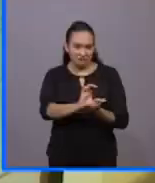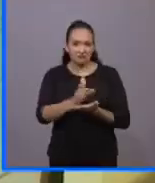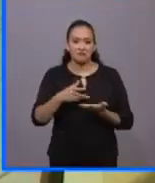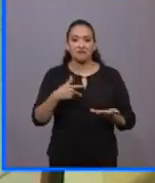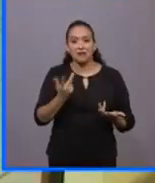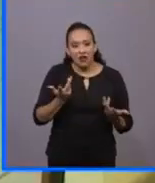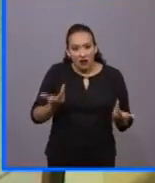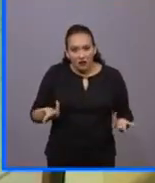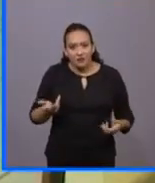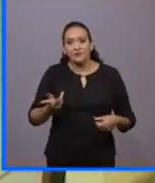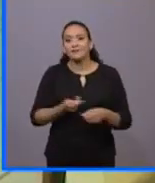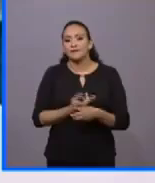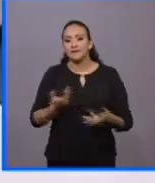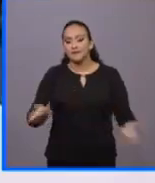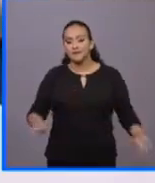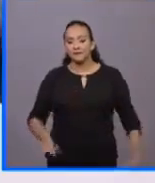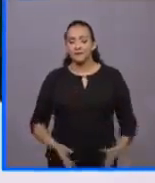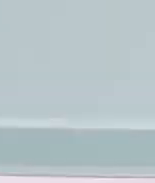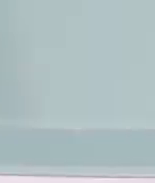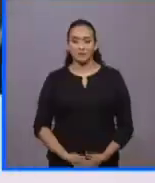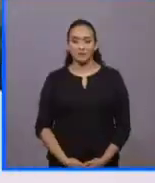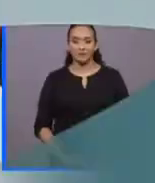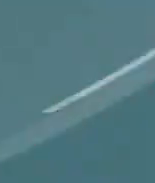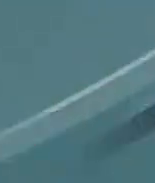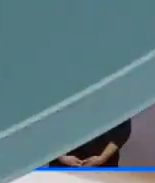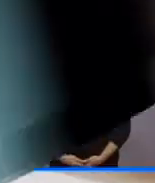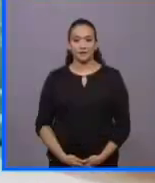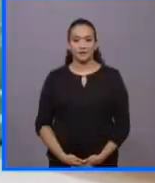inspiraron la reforma.